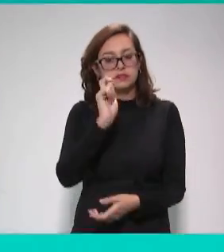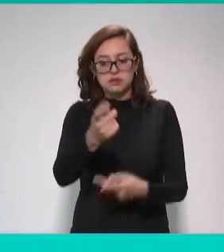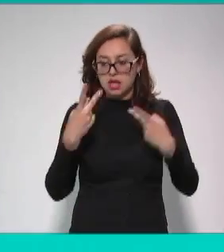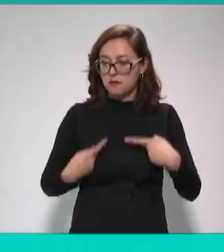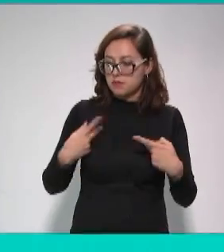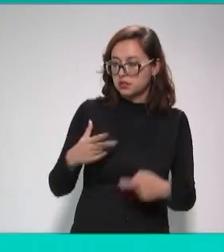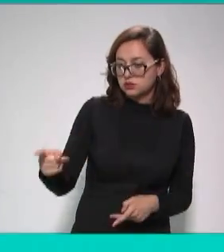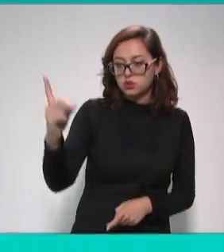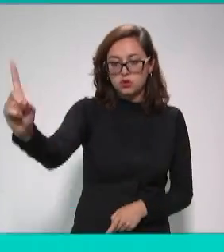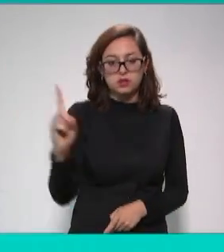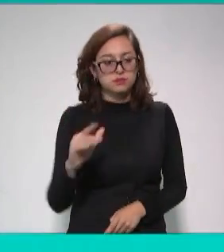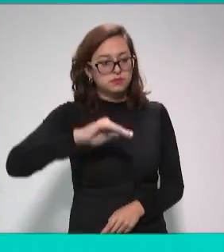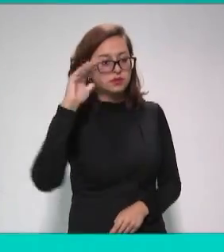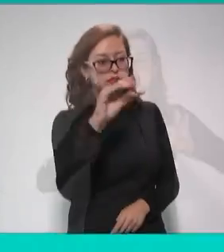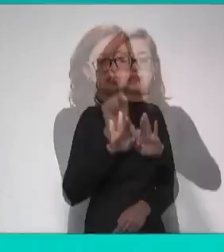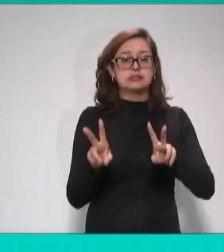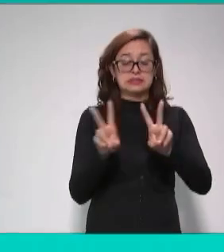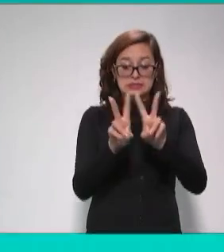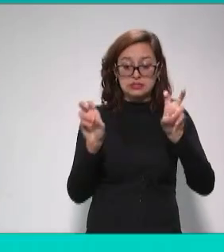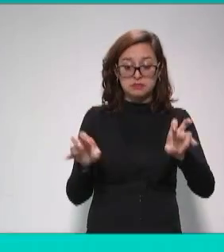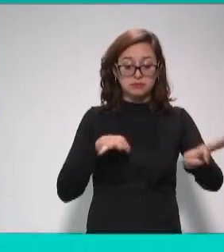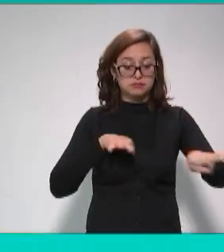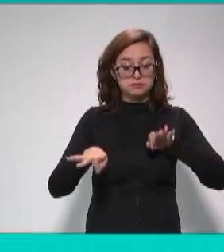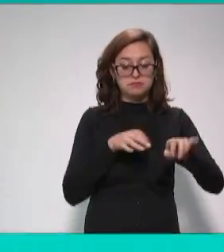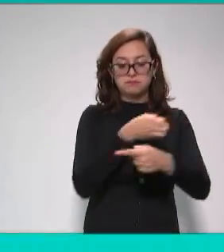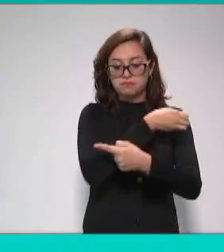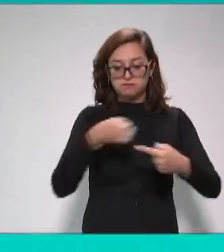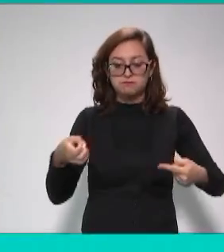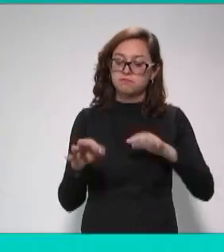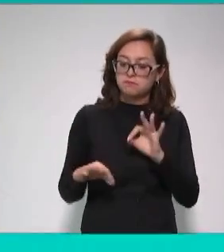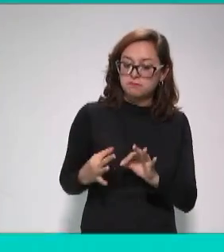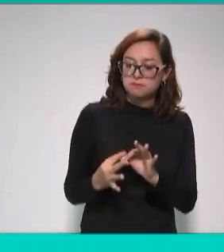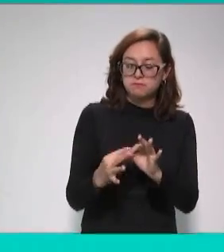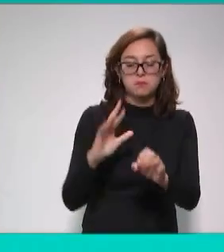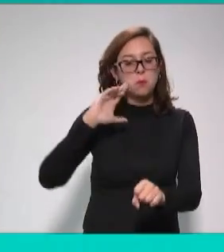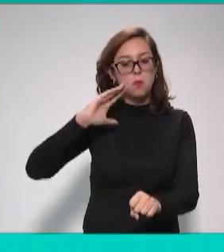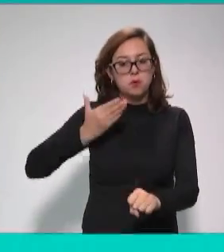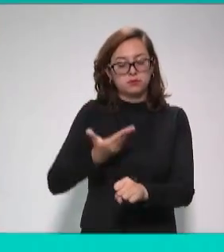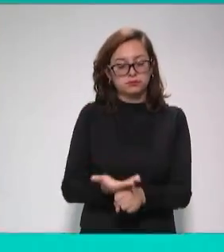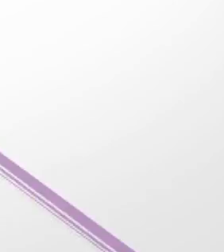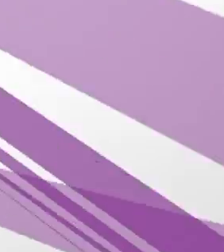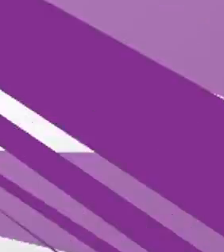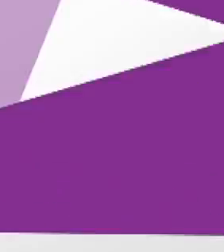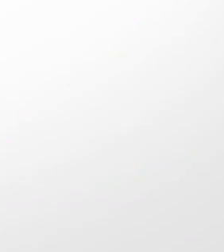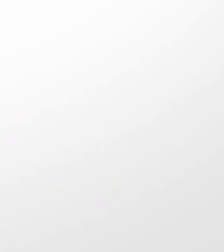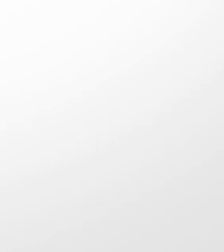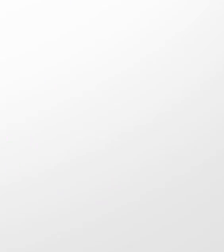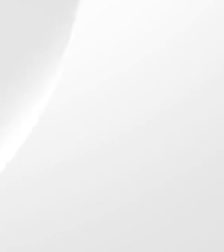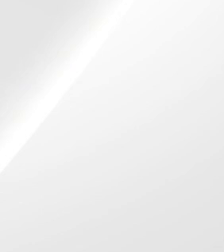efecto de que emita la resolución el comité de transparencia debidamente fundada y motivada en los términos establecidos en la resolución